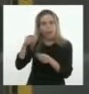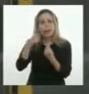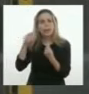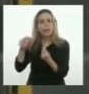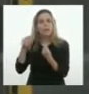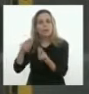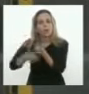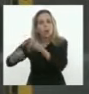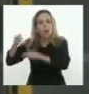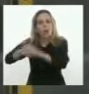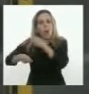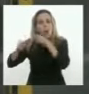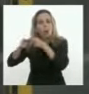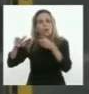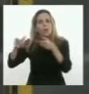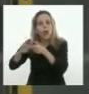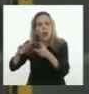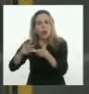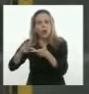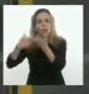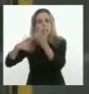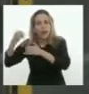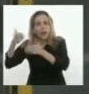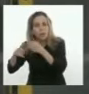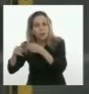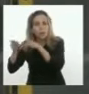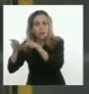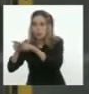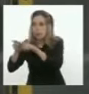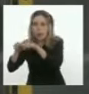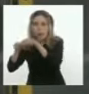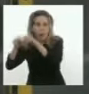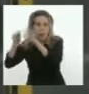que corrieron la misma suerte que las personas